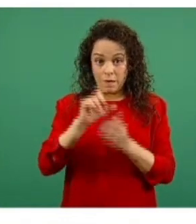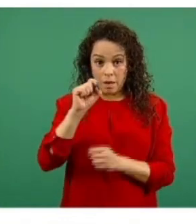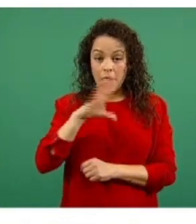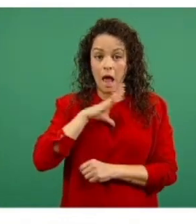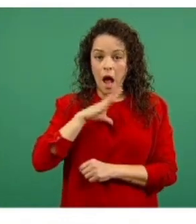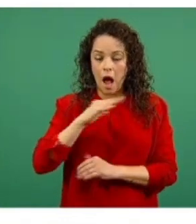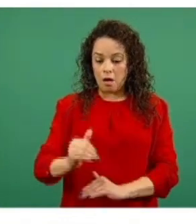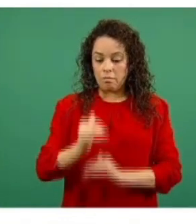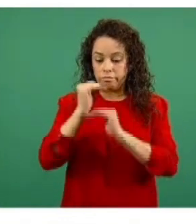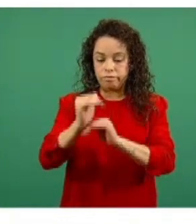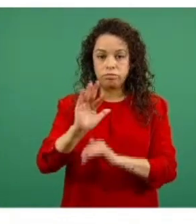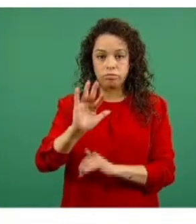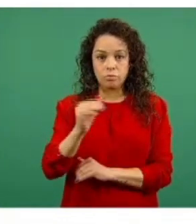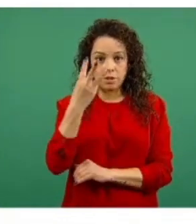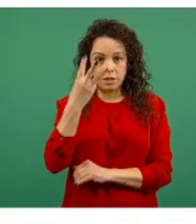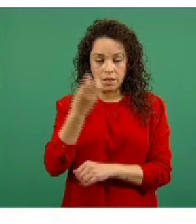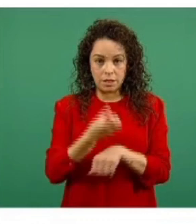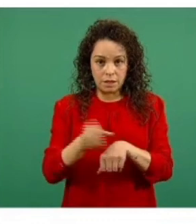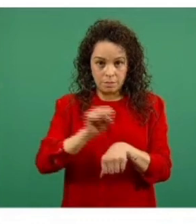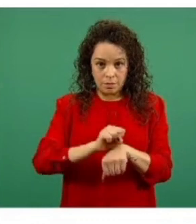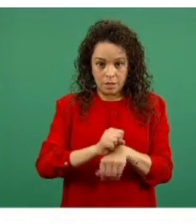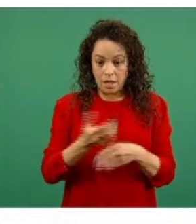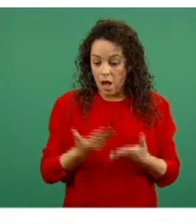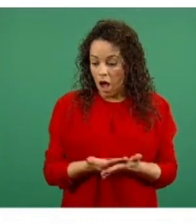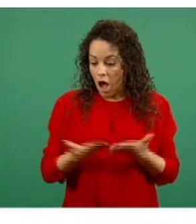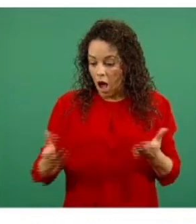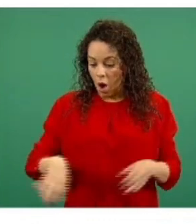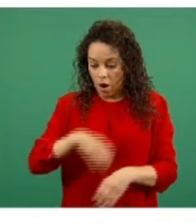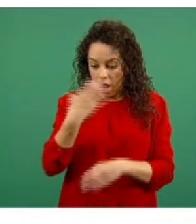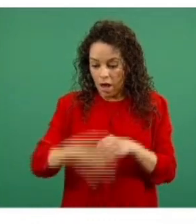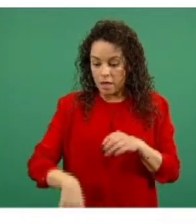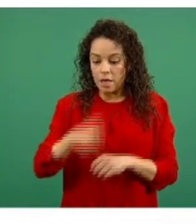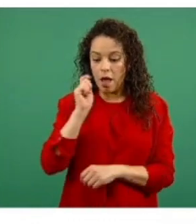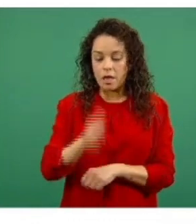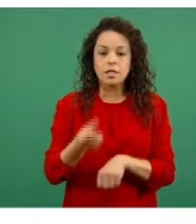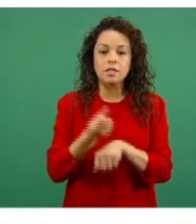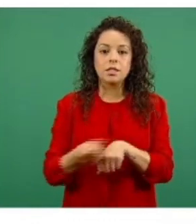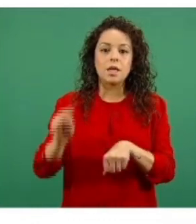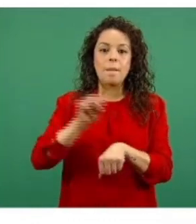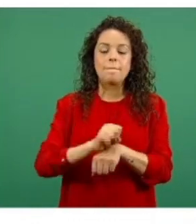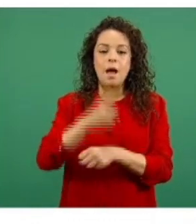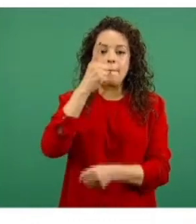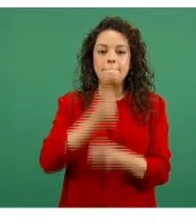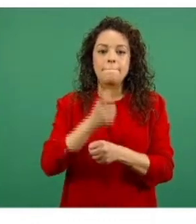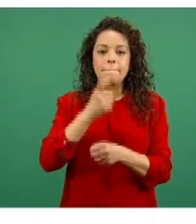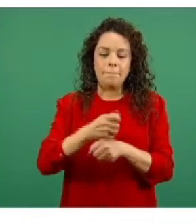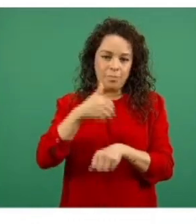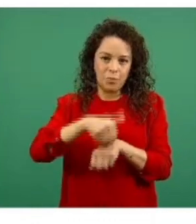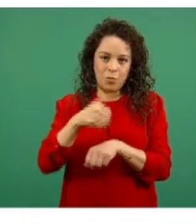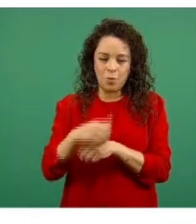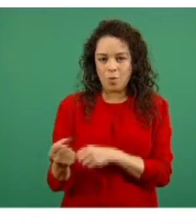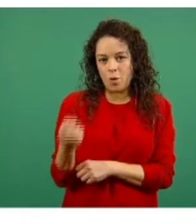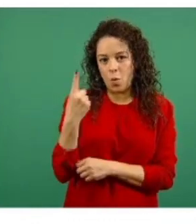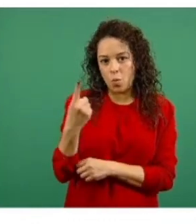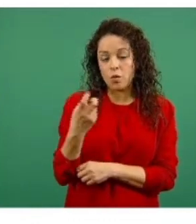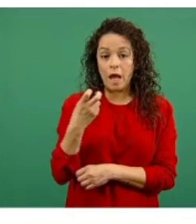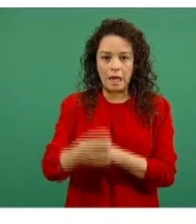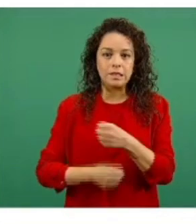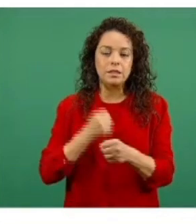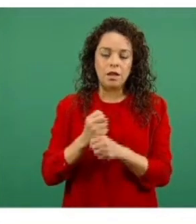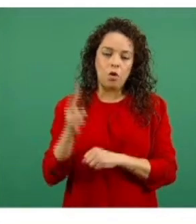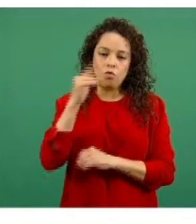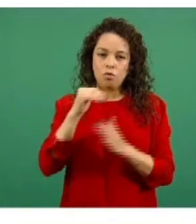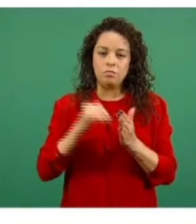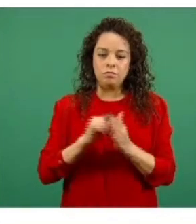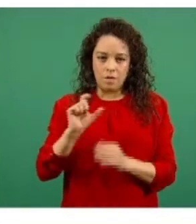ahora estamos terminando la semana 1 del 2021, pero